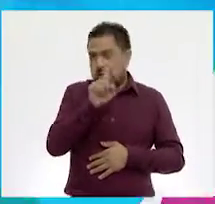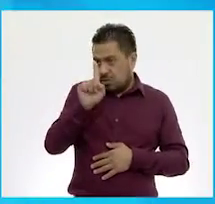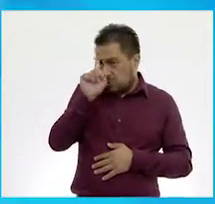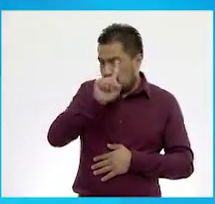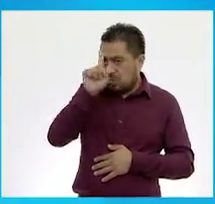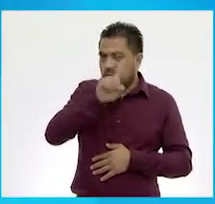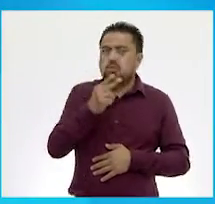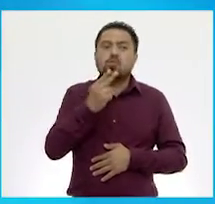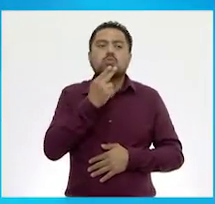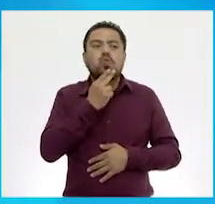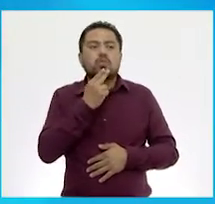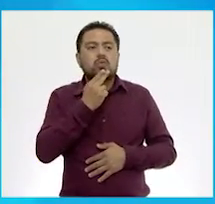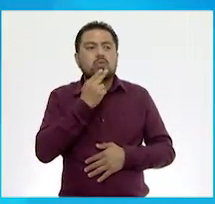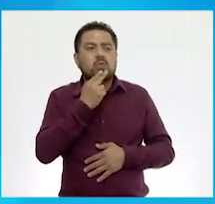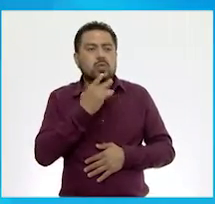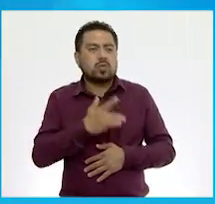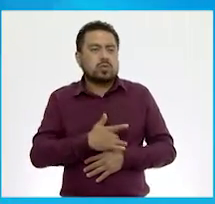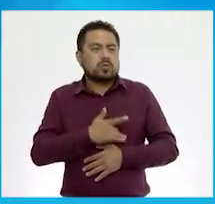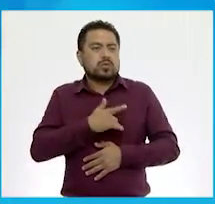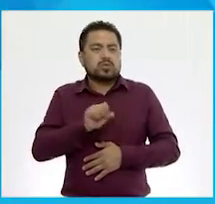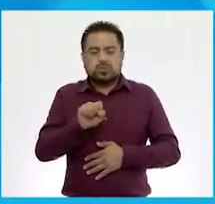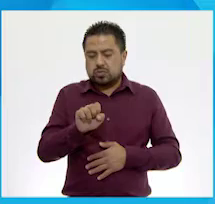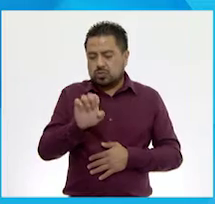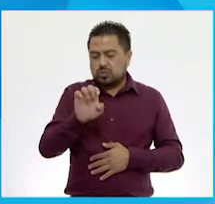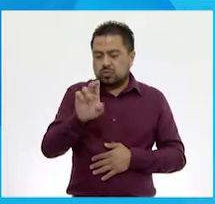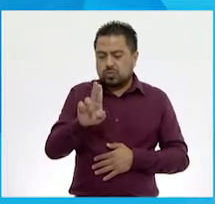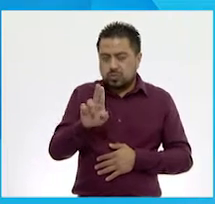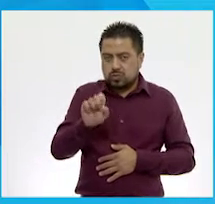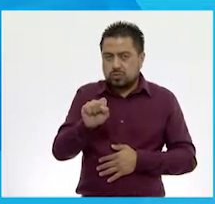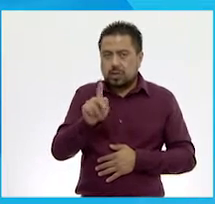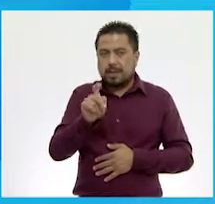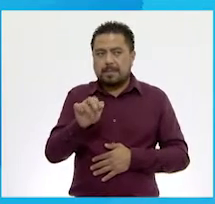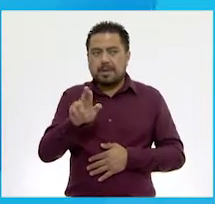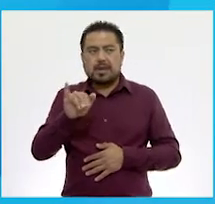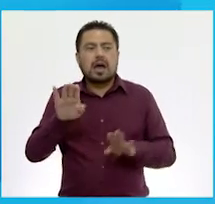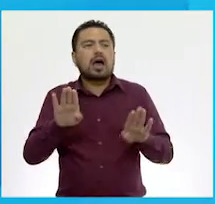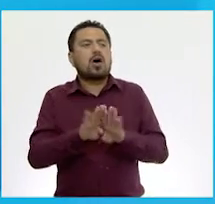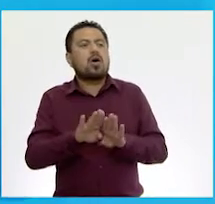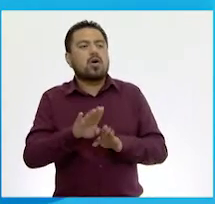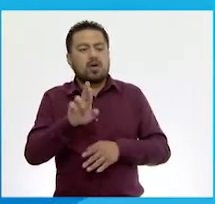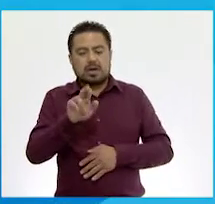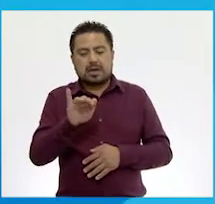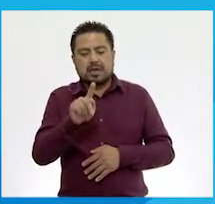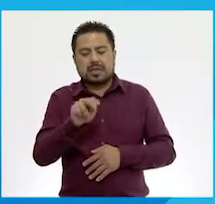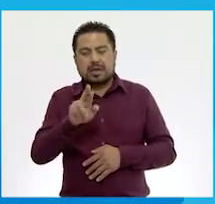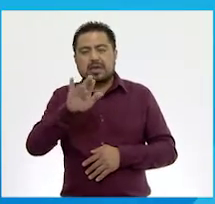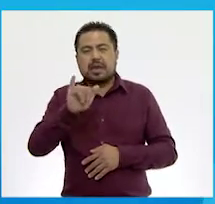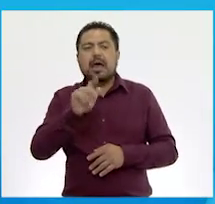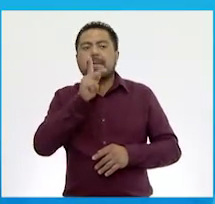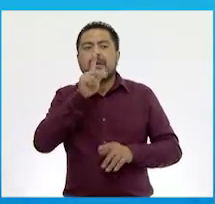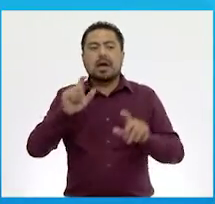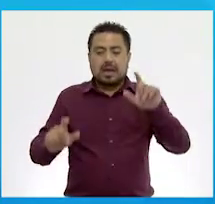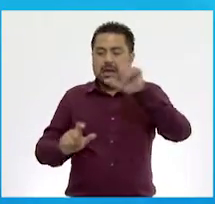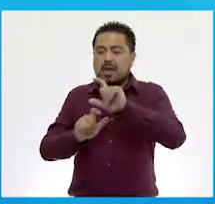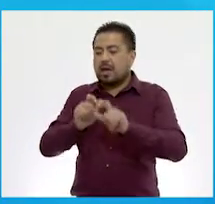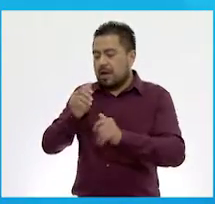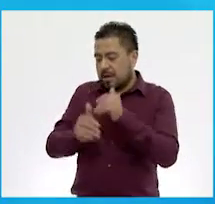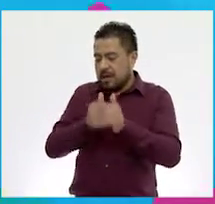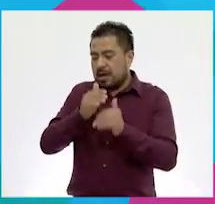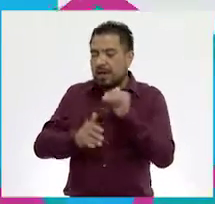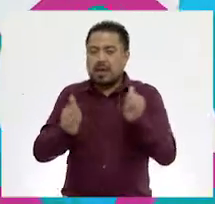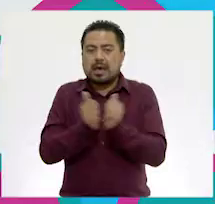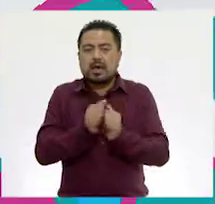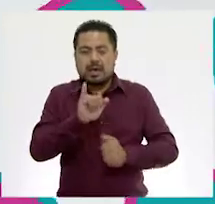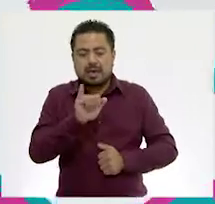sugiere que se utilice suspira con retira. Y que estas palabras riman porque terminan